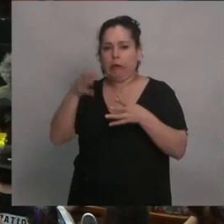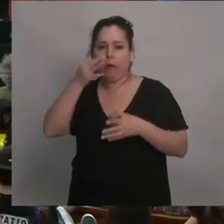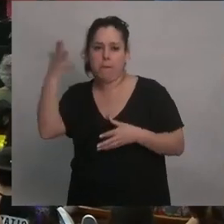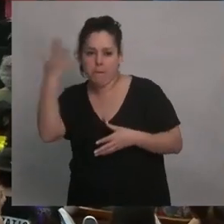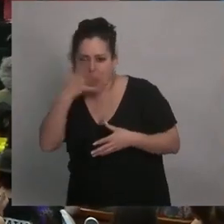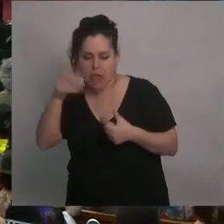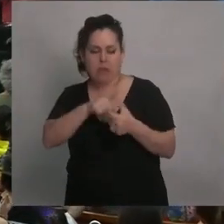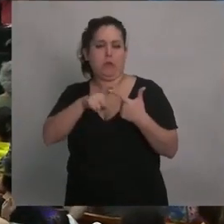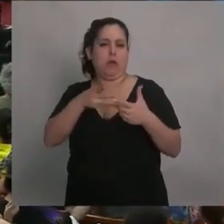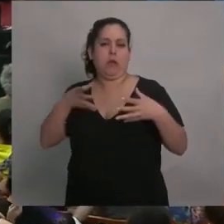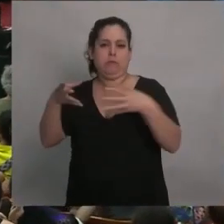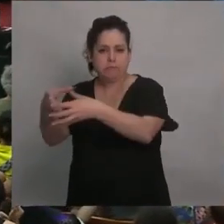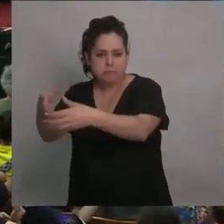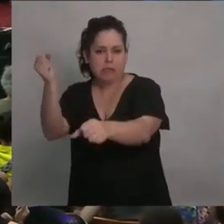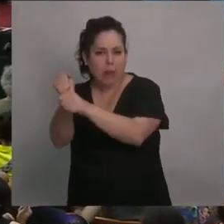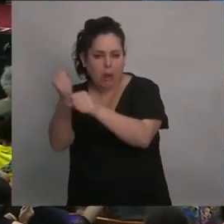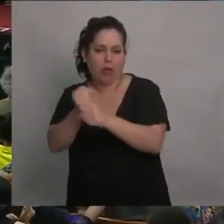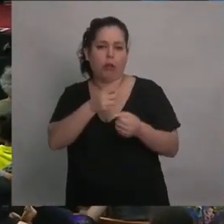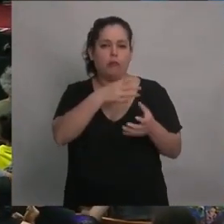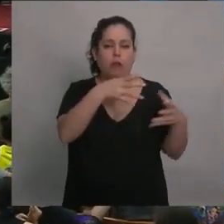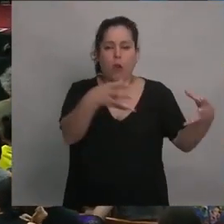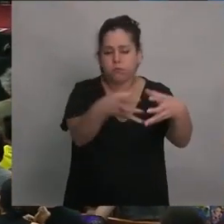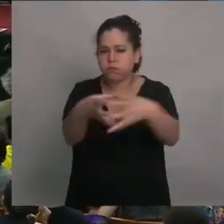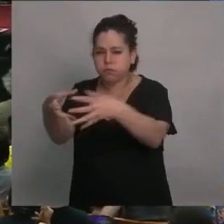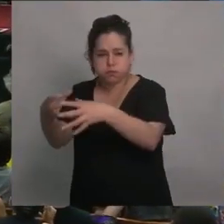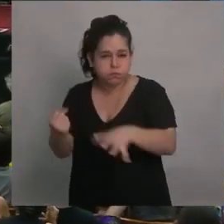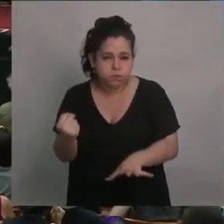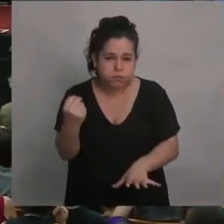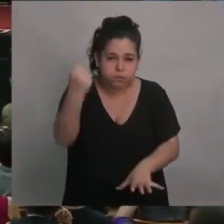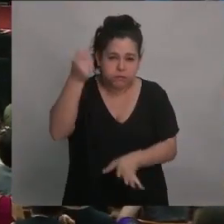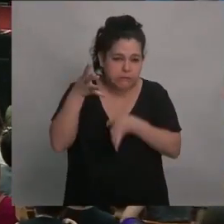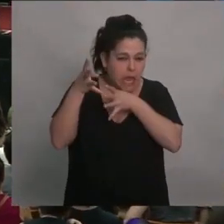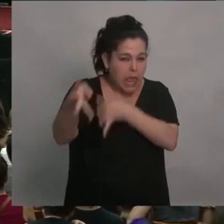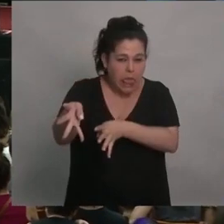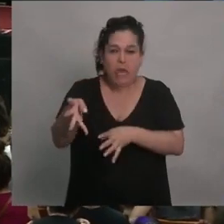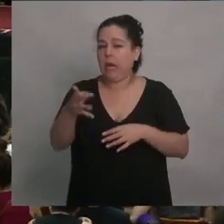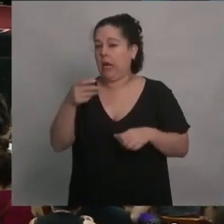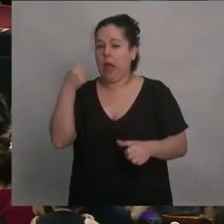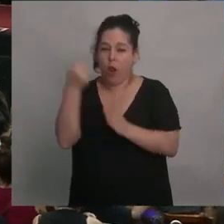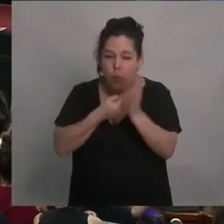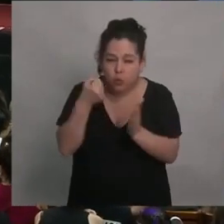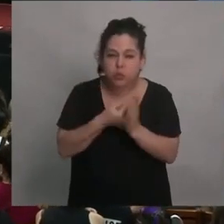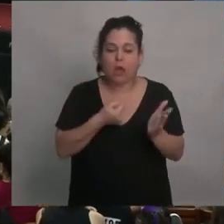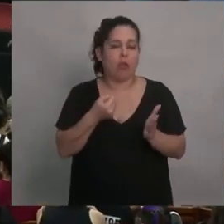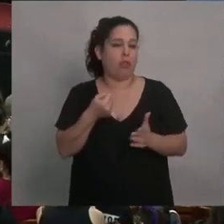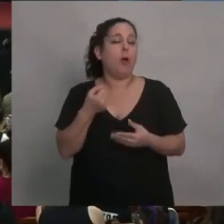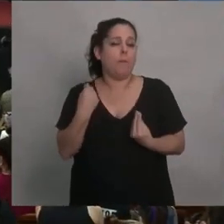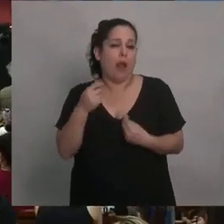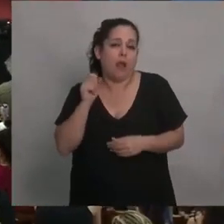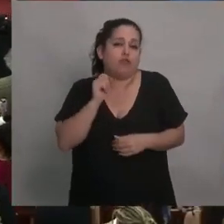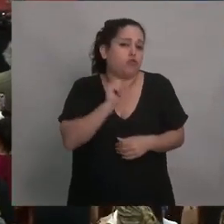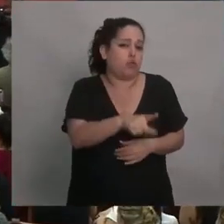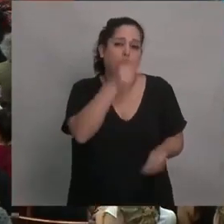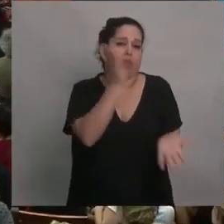de sectores populares, trabajadores, todos resistiendo los embates neoliberales y luchando por cualificar